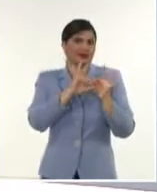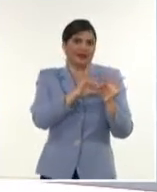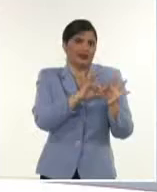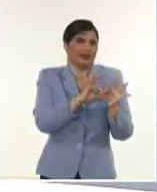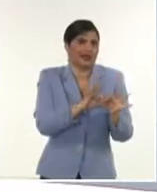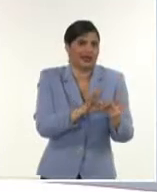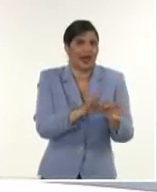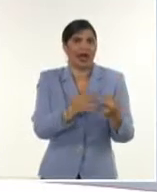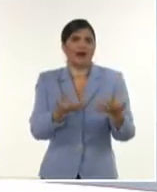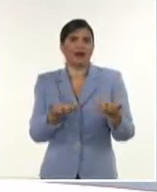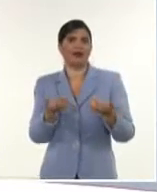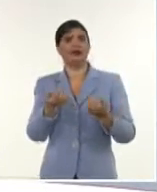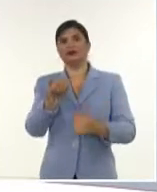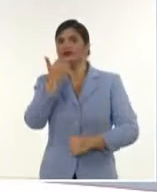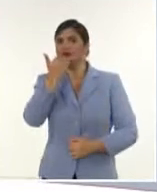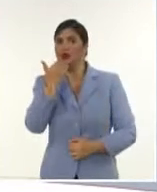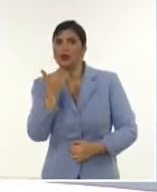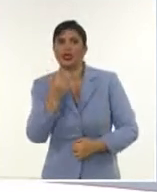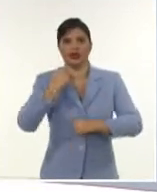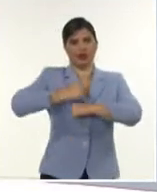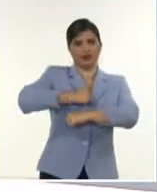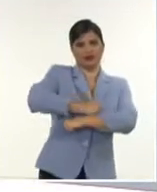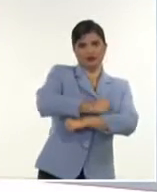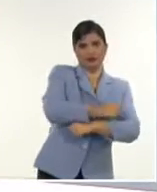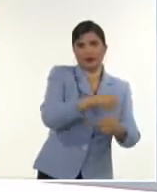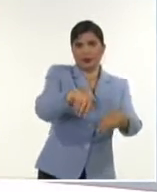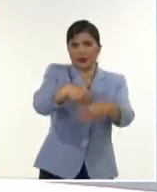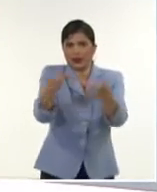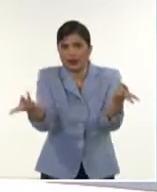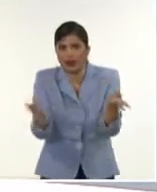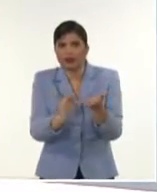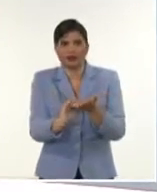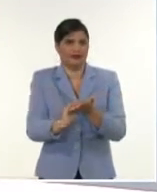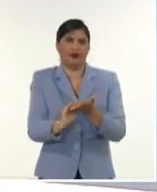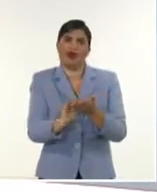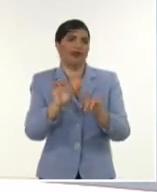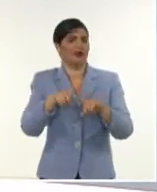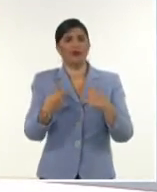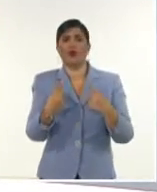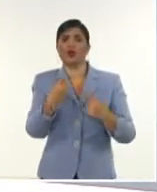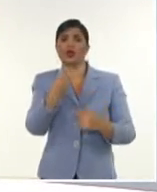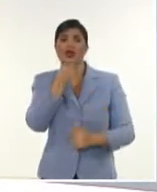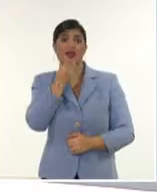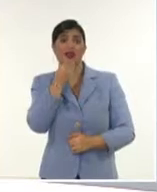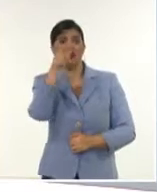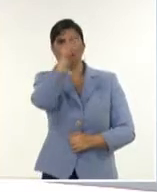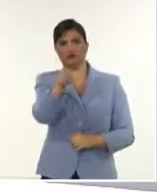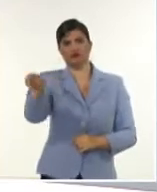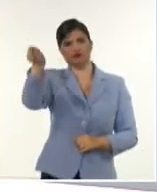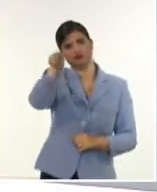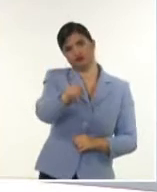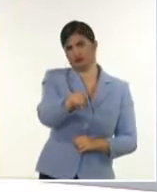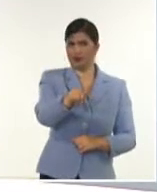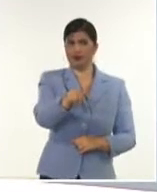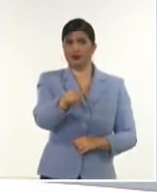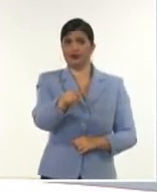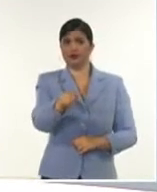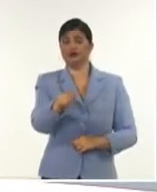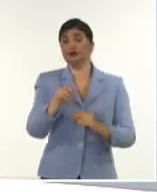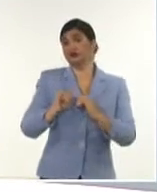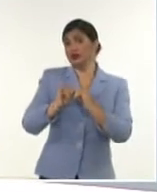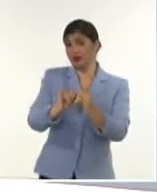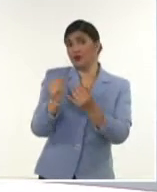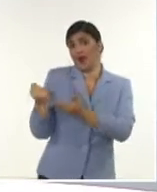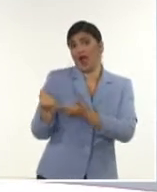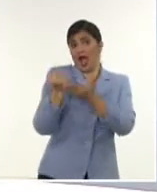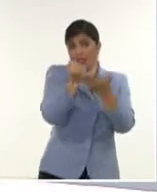entrada de alimentos, masacra civiles alrededor de un camión de comida o deja morir de hambre a bebés. No es lo mismo afirmar